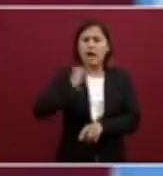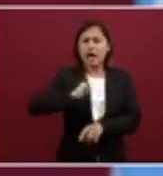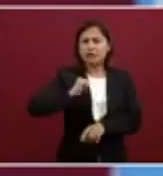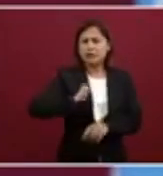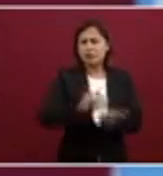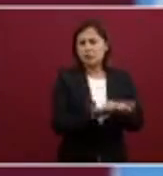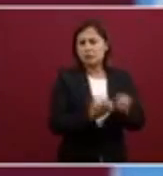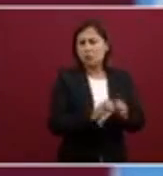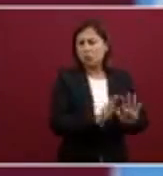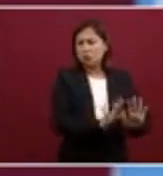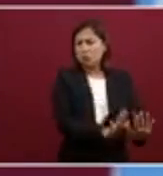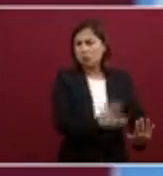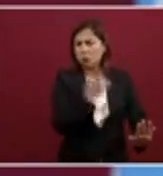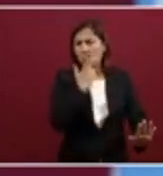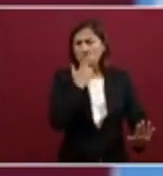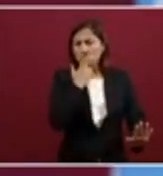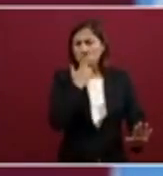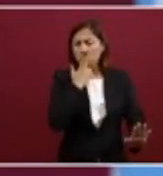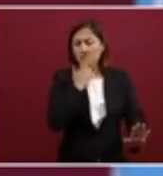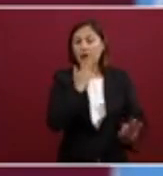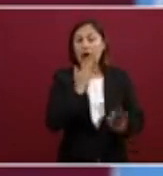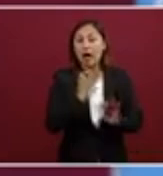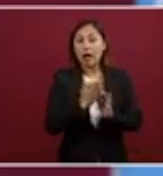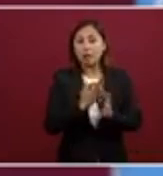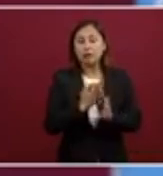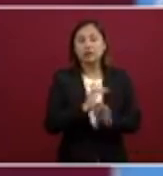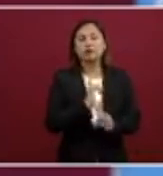venderlos para